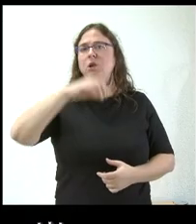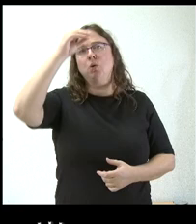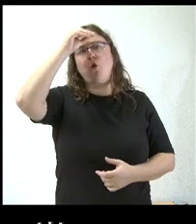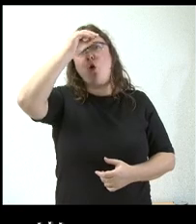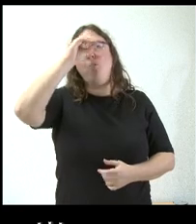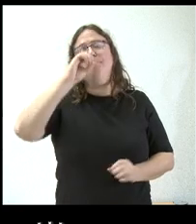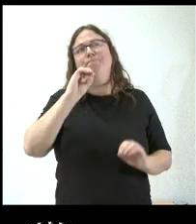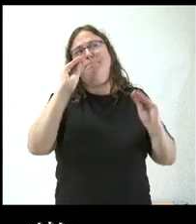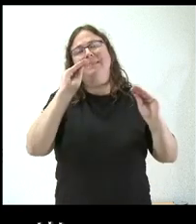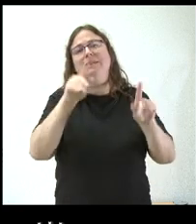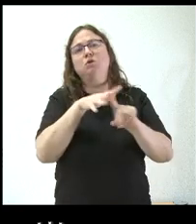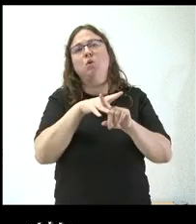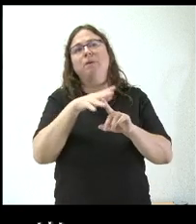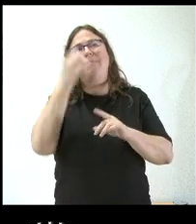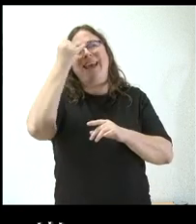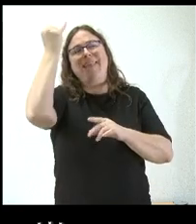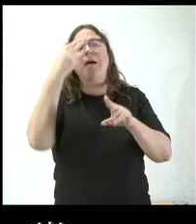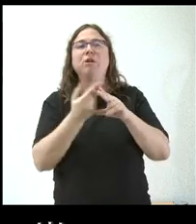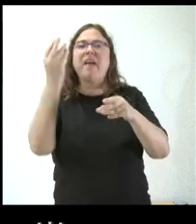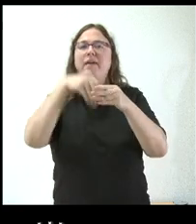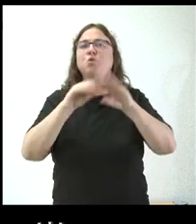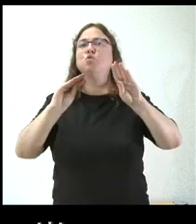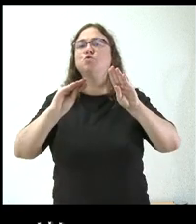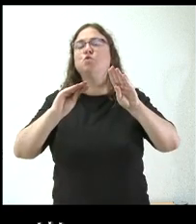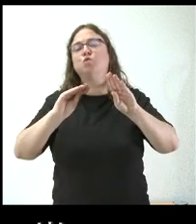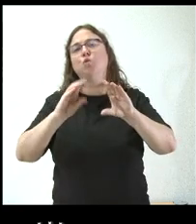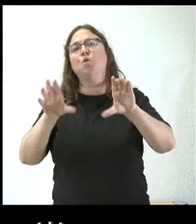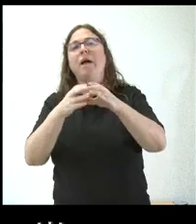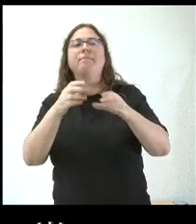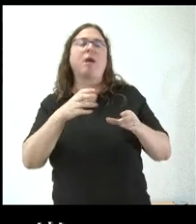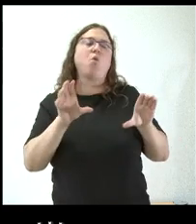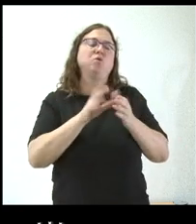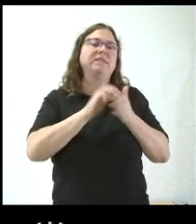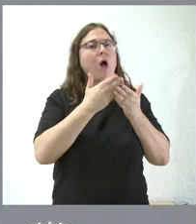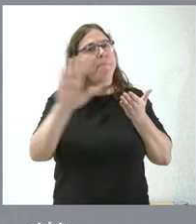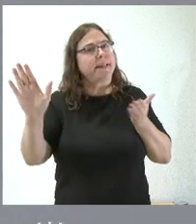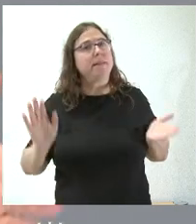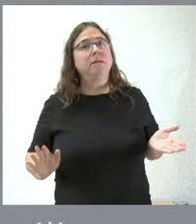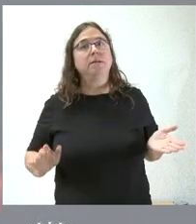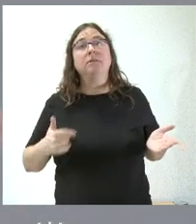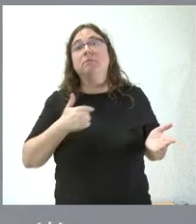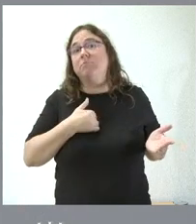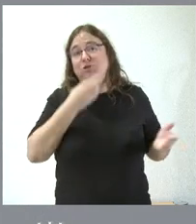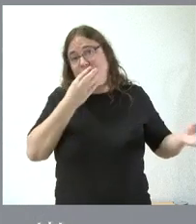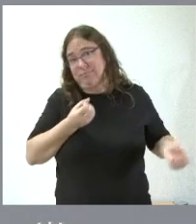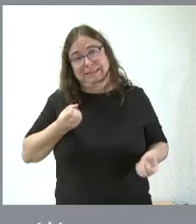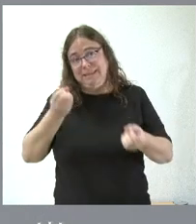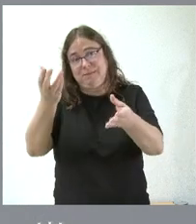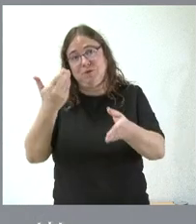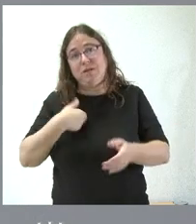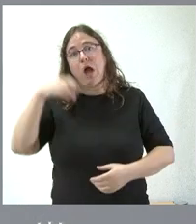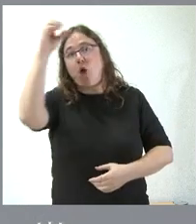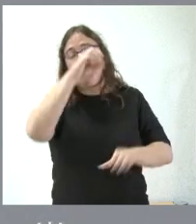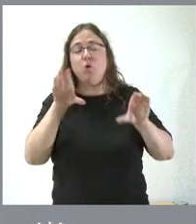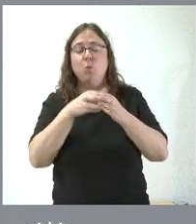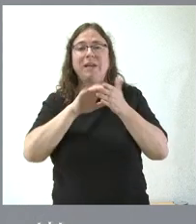una unas ideas políticas dentro de su partido político y fuera de su cargo en la junta remito lo que es la opinión de la